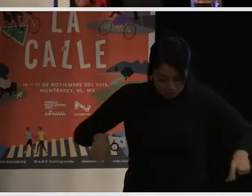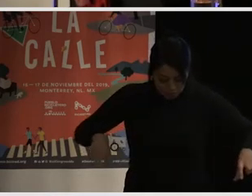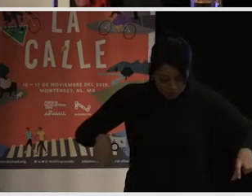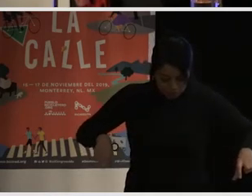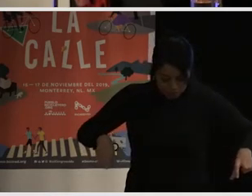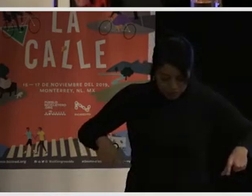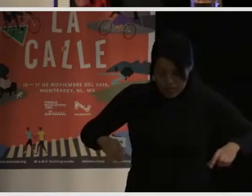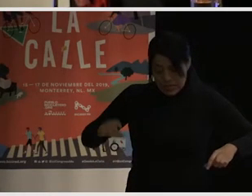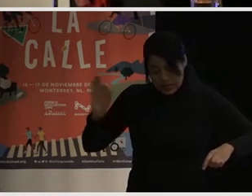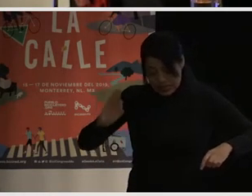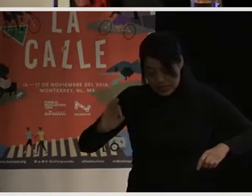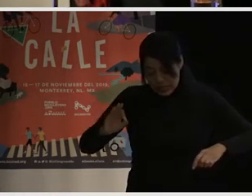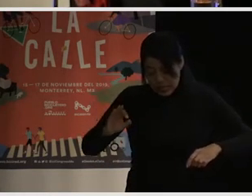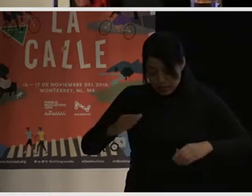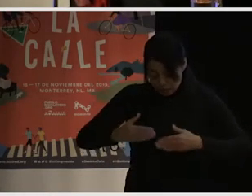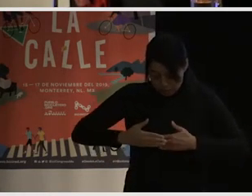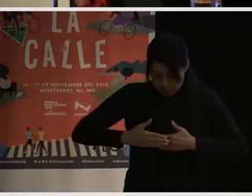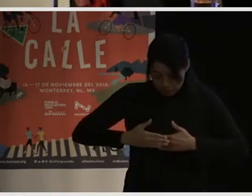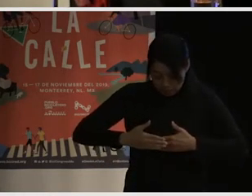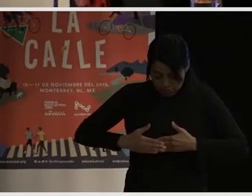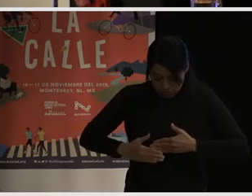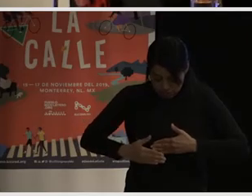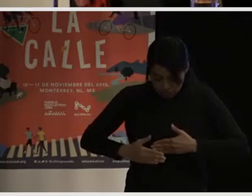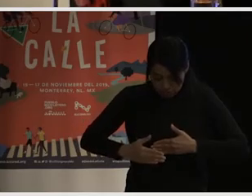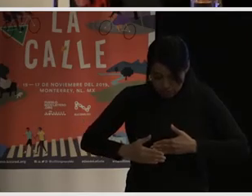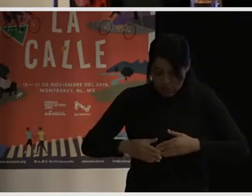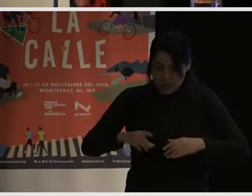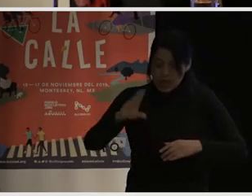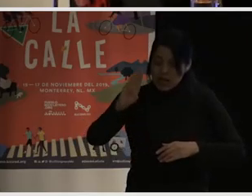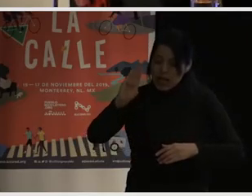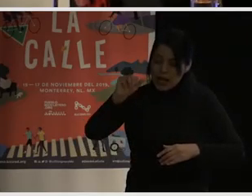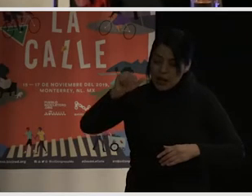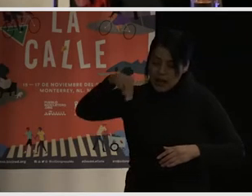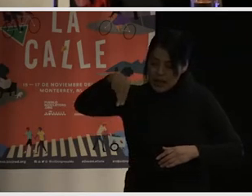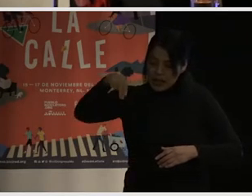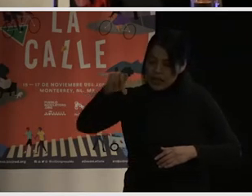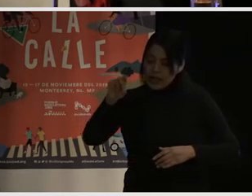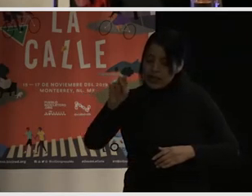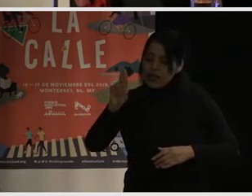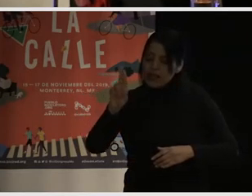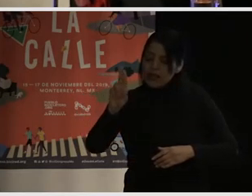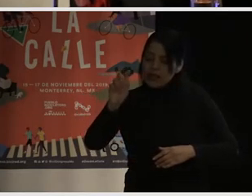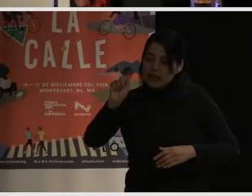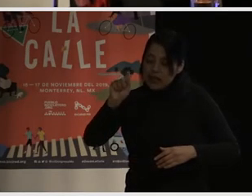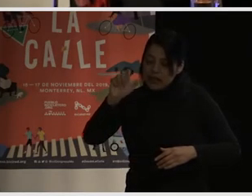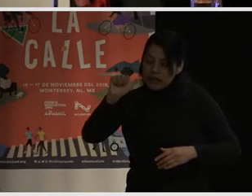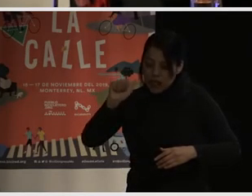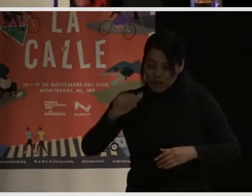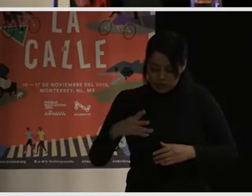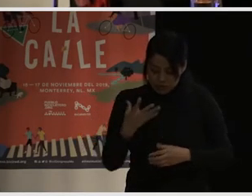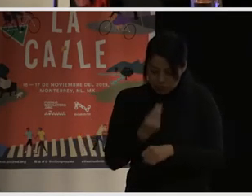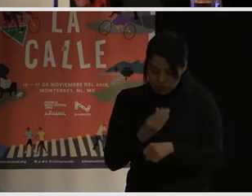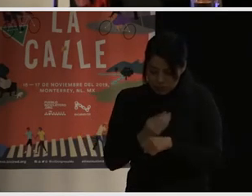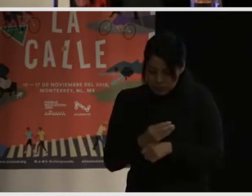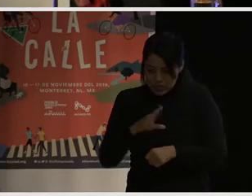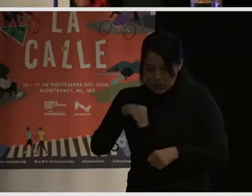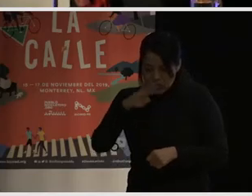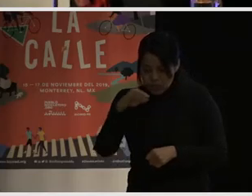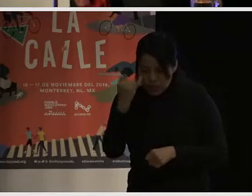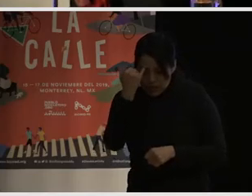banqueta entonces si ya venga con mobiliario y entonces hemos estado apostando como a este tipo de elementos que